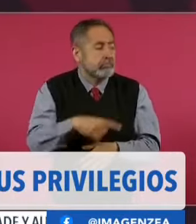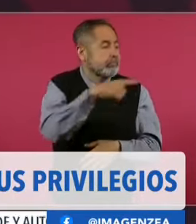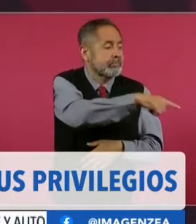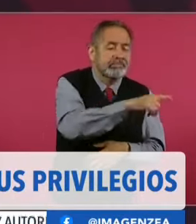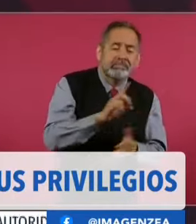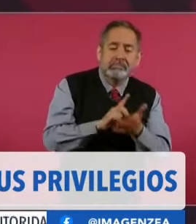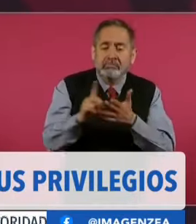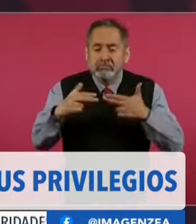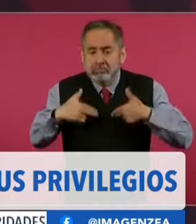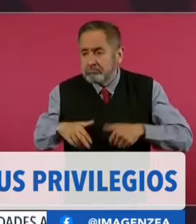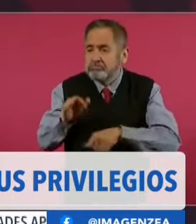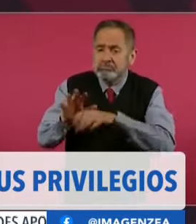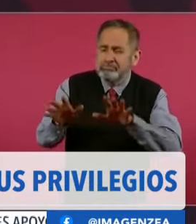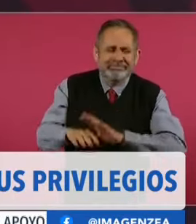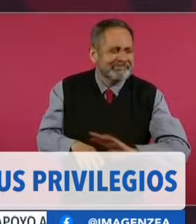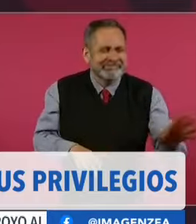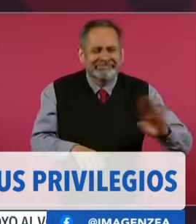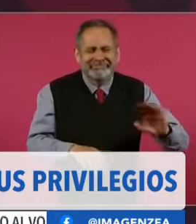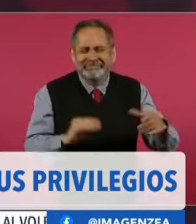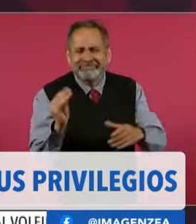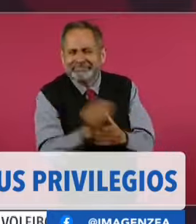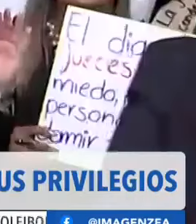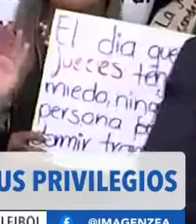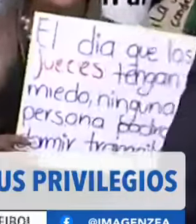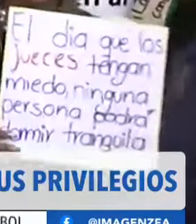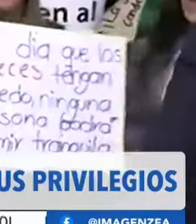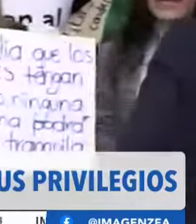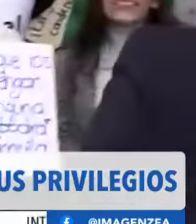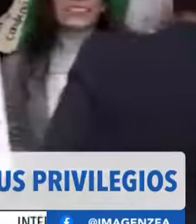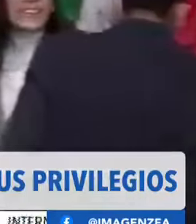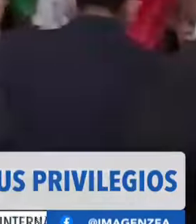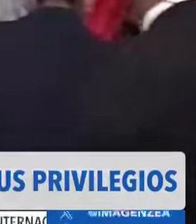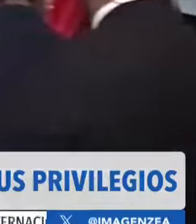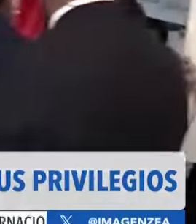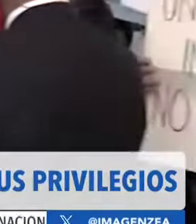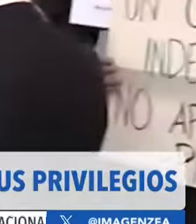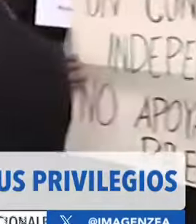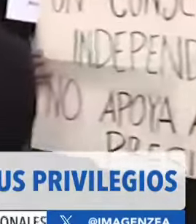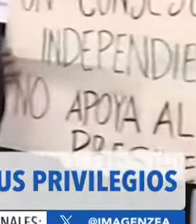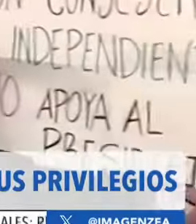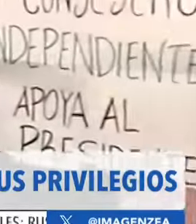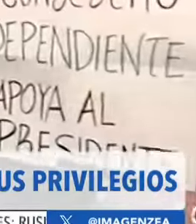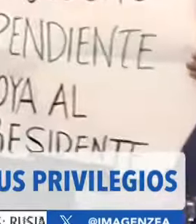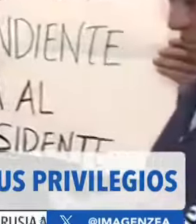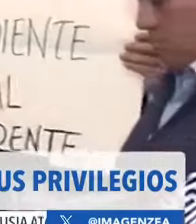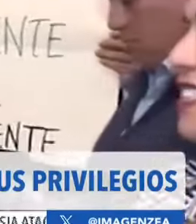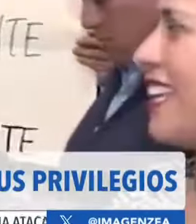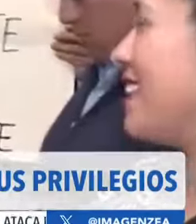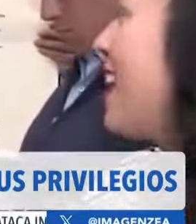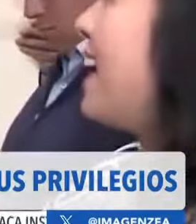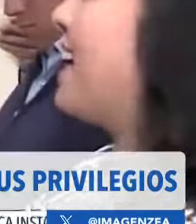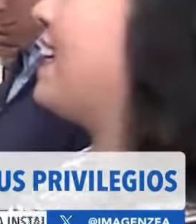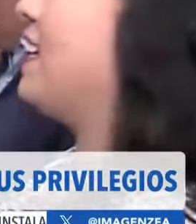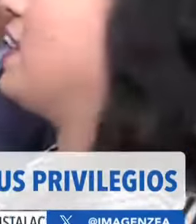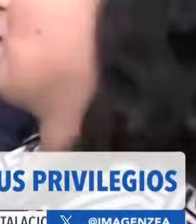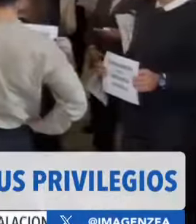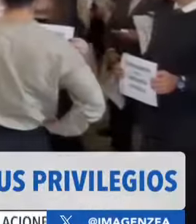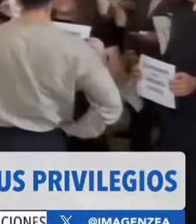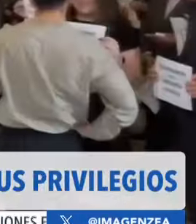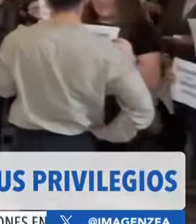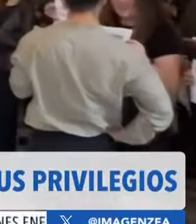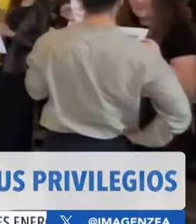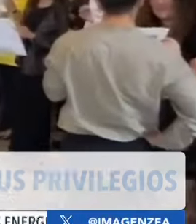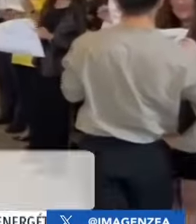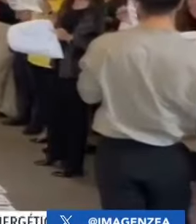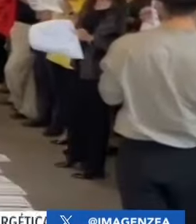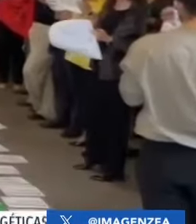la protesta contra la reforma judicial. Obrador consideró que los ministros activos y jubilados únicamente protestan para defender sus